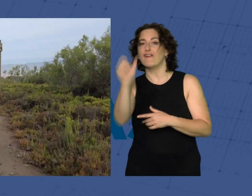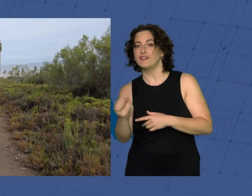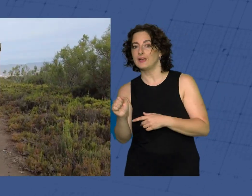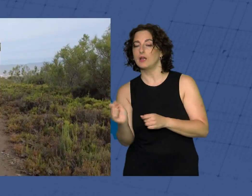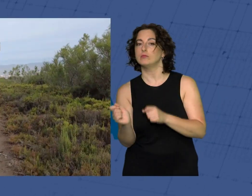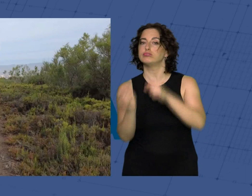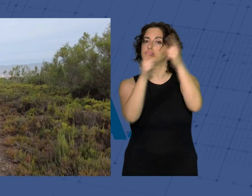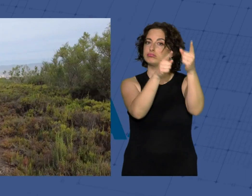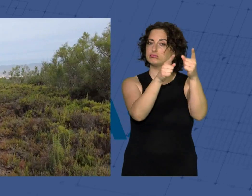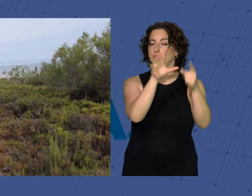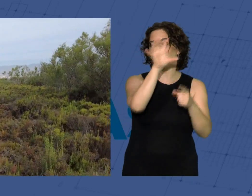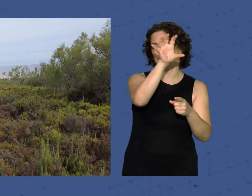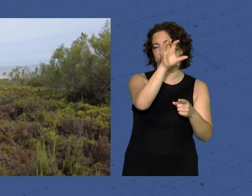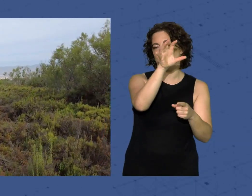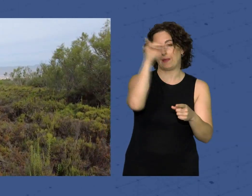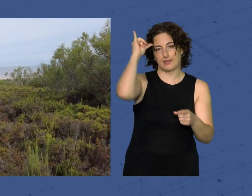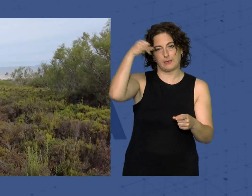y la Península Ibérica.